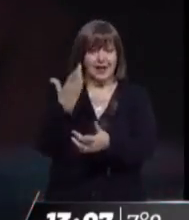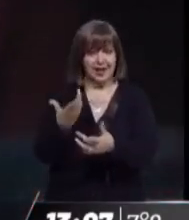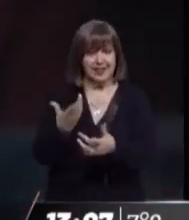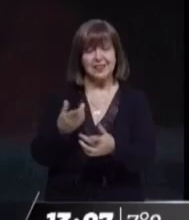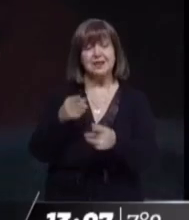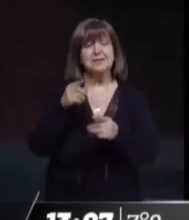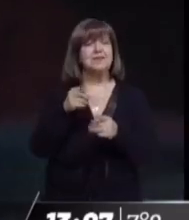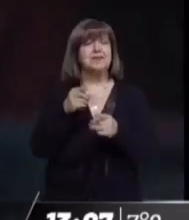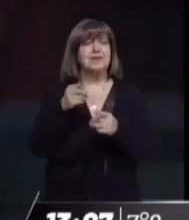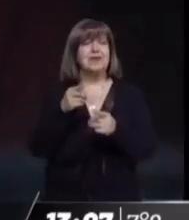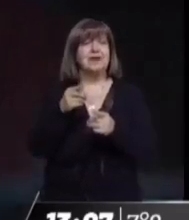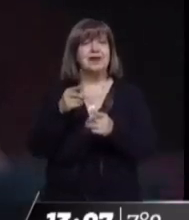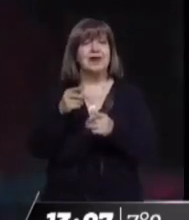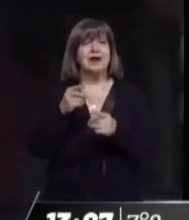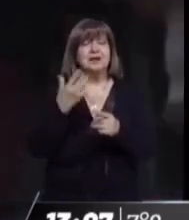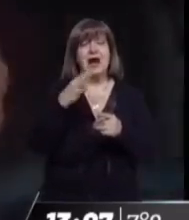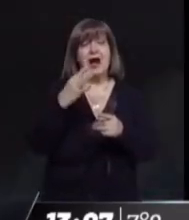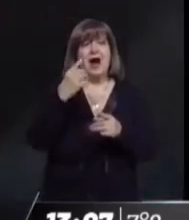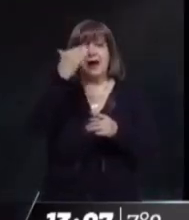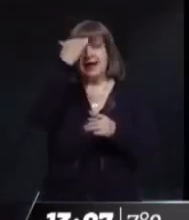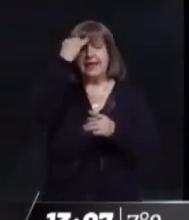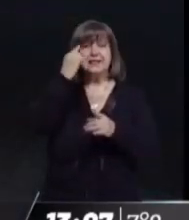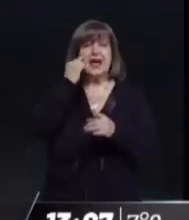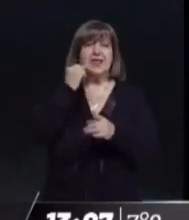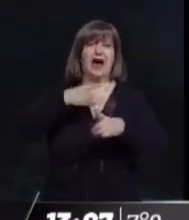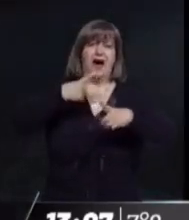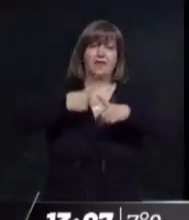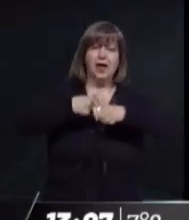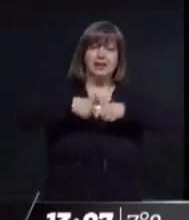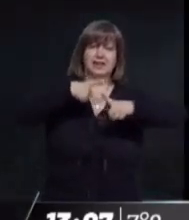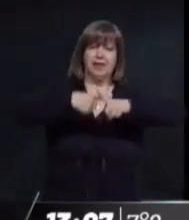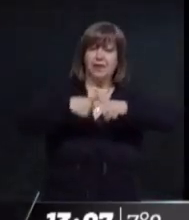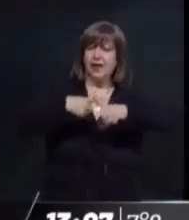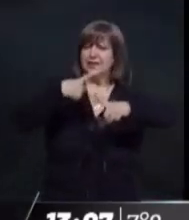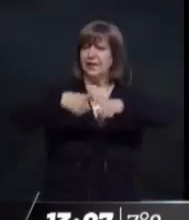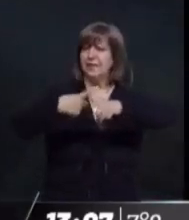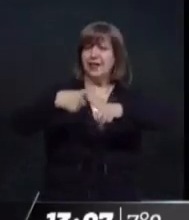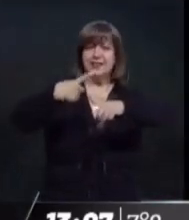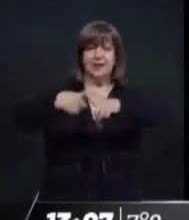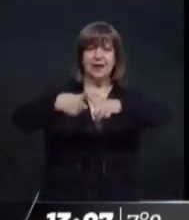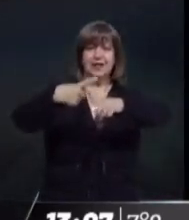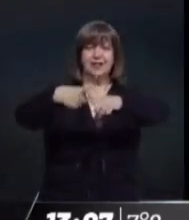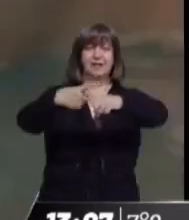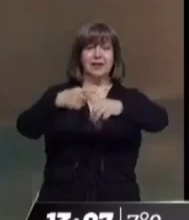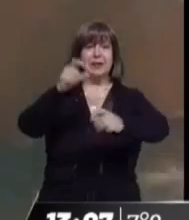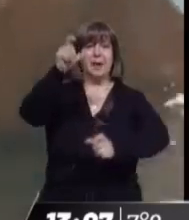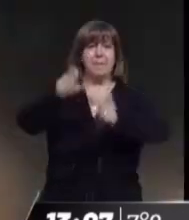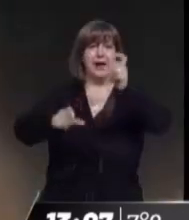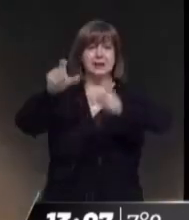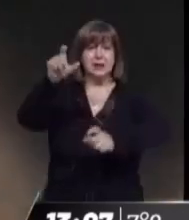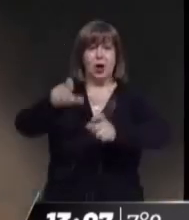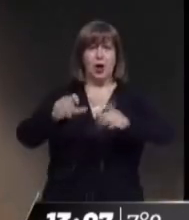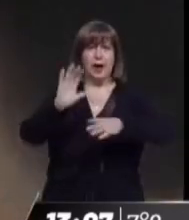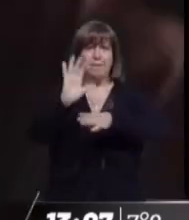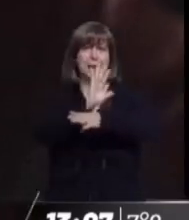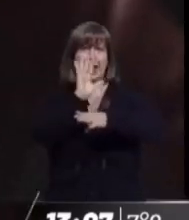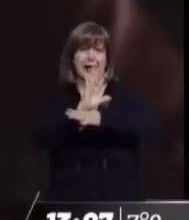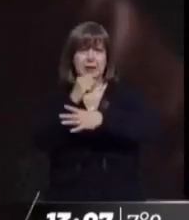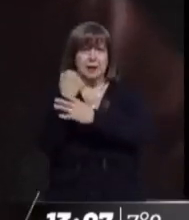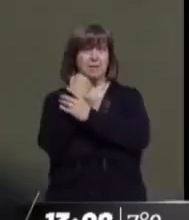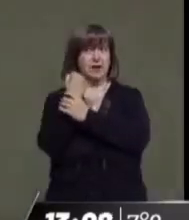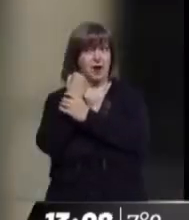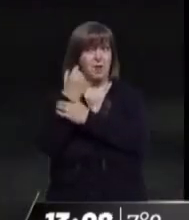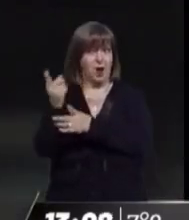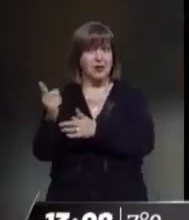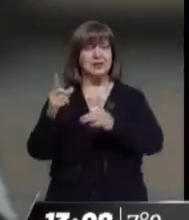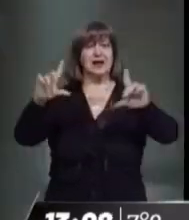particular. Prácticamente 15 días de festival de cine con grandes estrellas, grandes películas. Y como tratábamos de